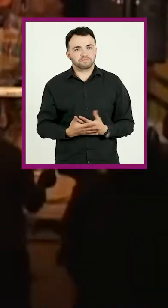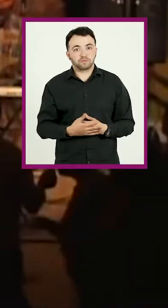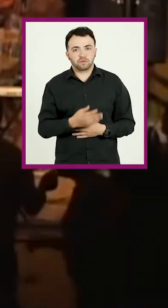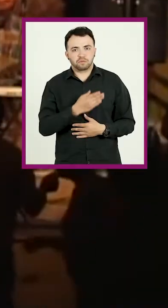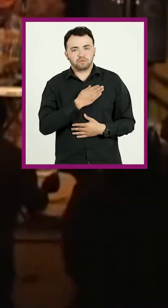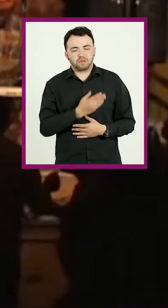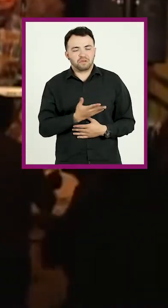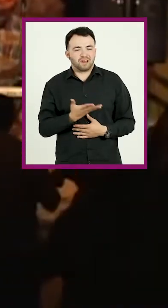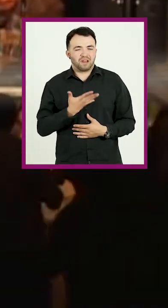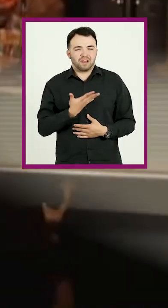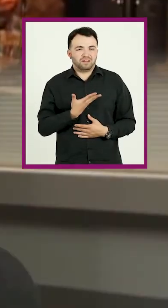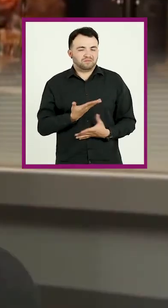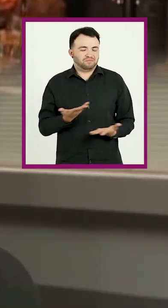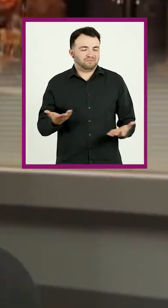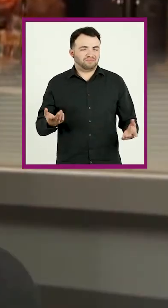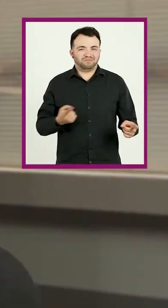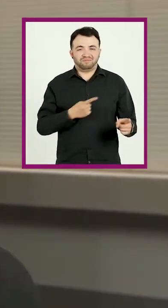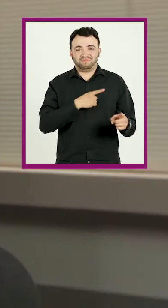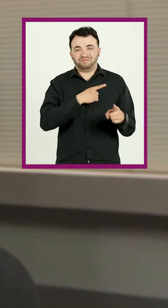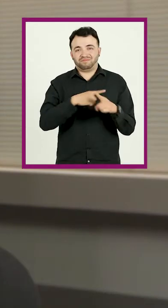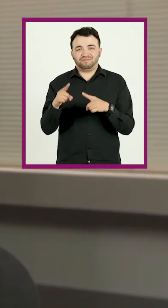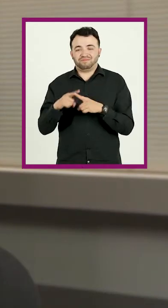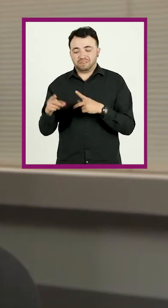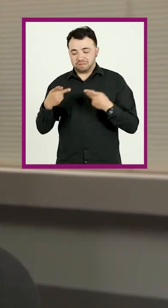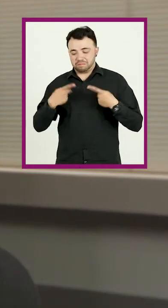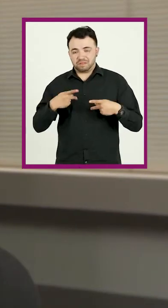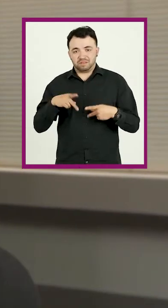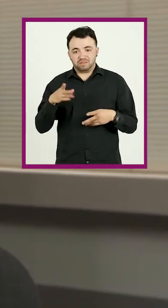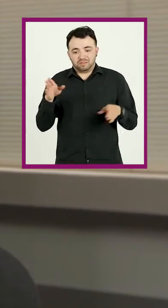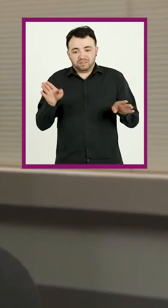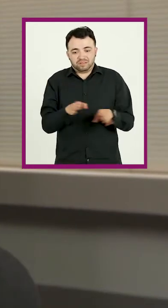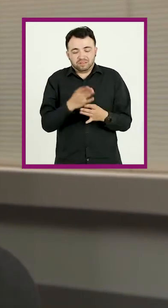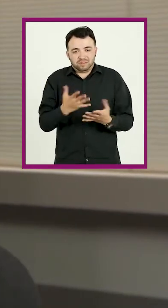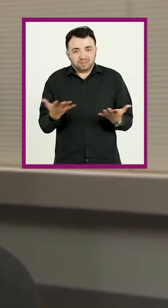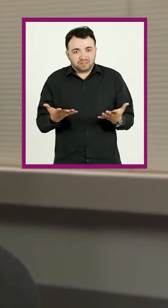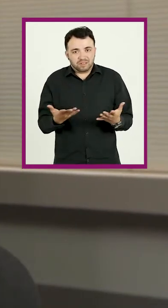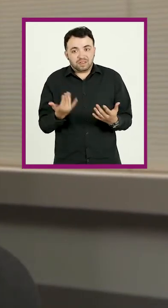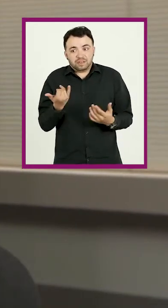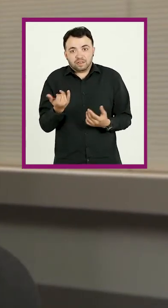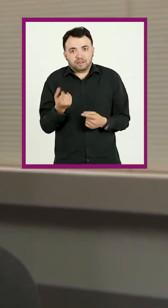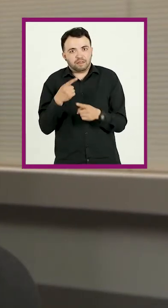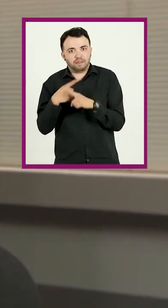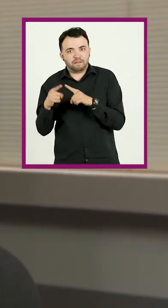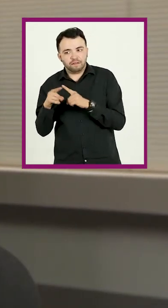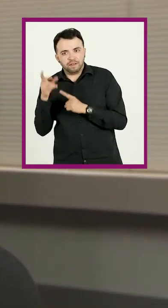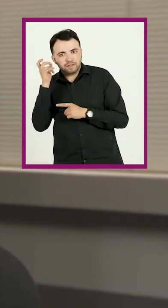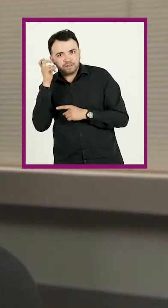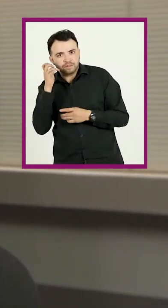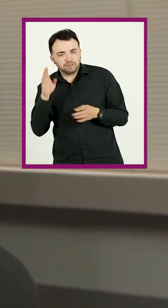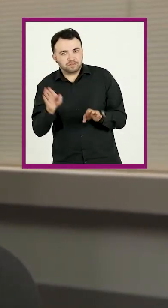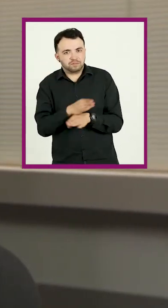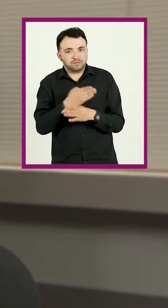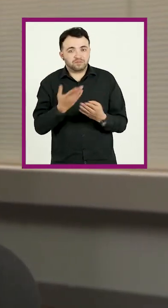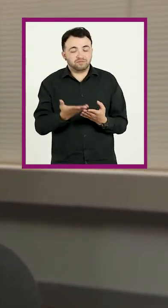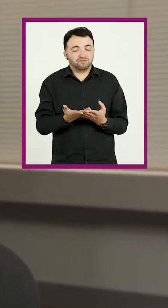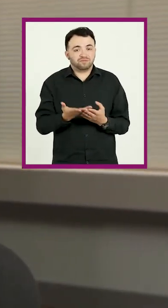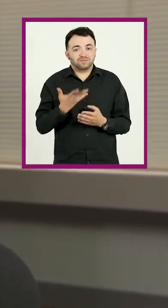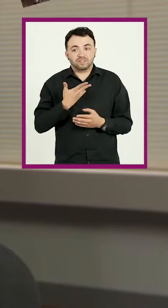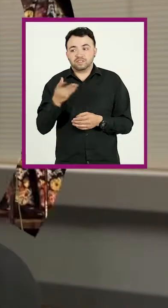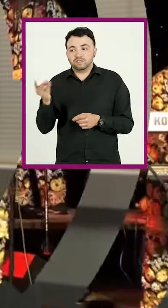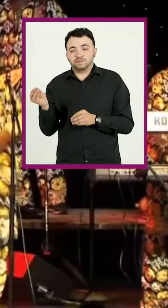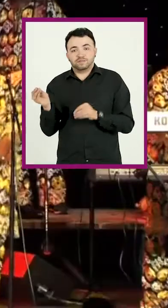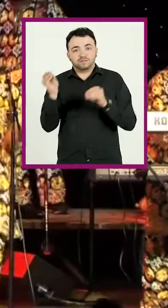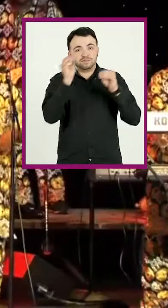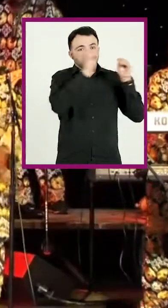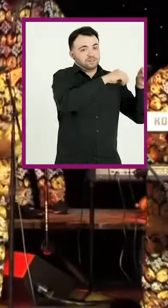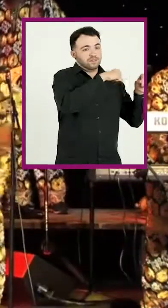Y hay una inmensa cantidad de músicos, de músicas en esta región de África. Como hemos visto, tienen gran influencia en